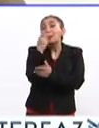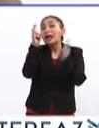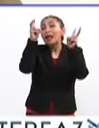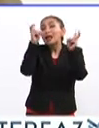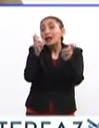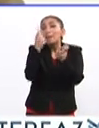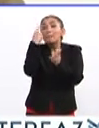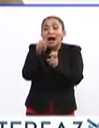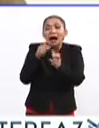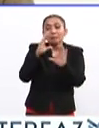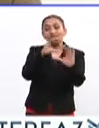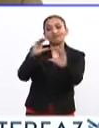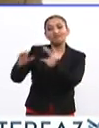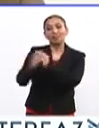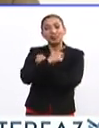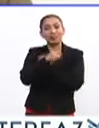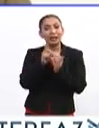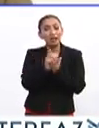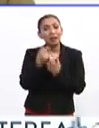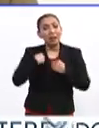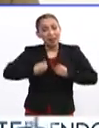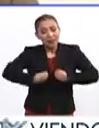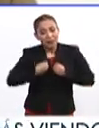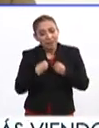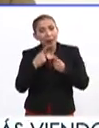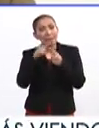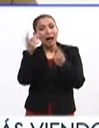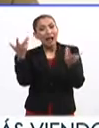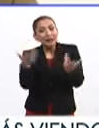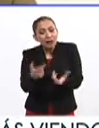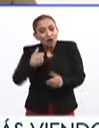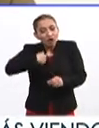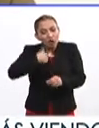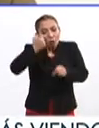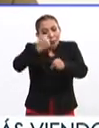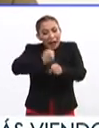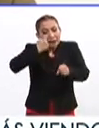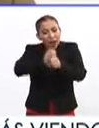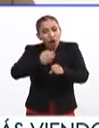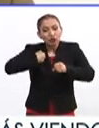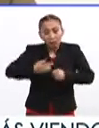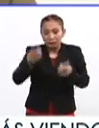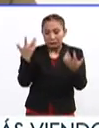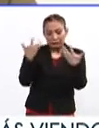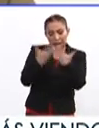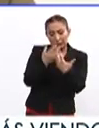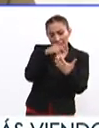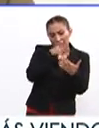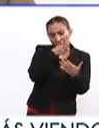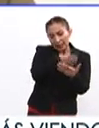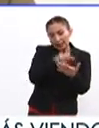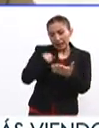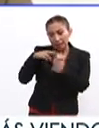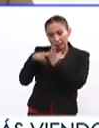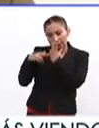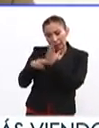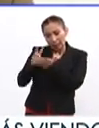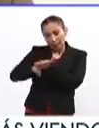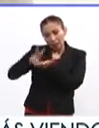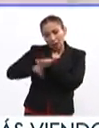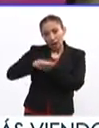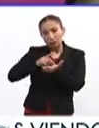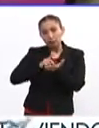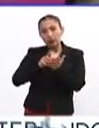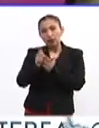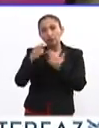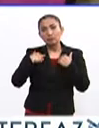educación para los derechos humanos, es decir, para vivir ejerciendo, practicando, siendo coherente con lo que son los principios y valores en derechos